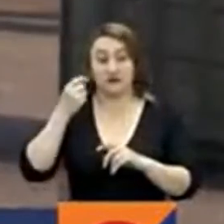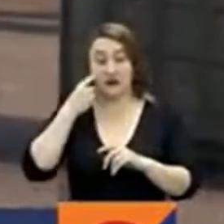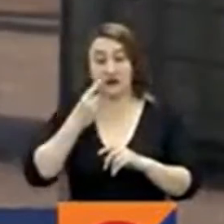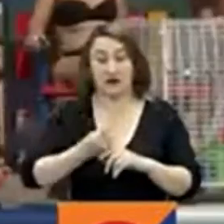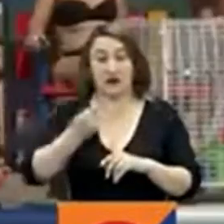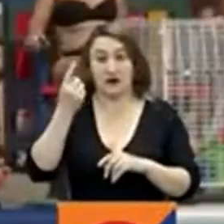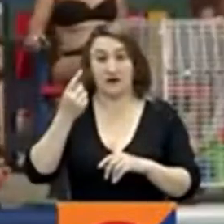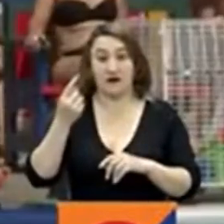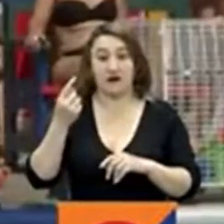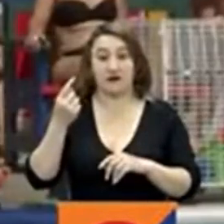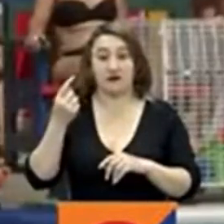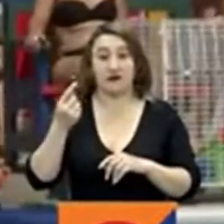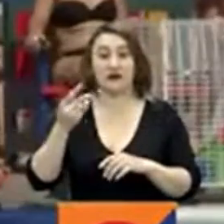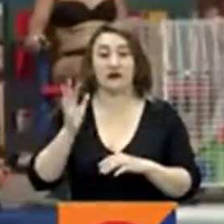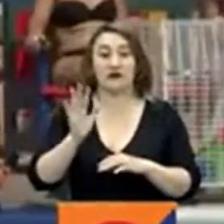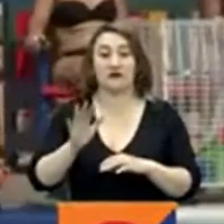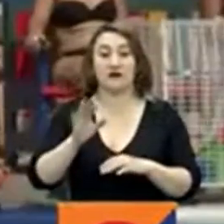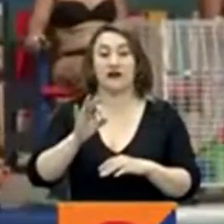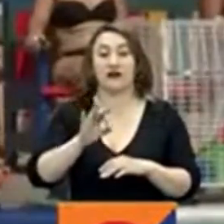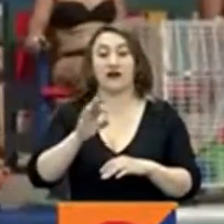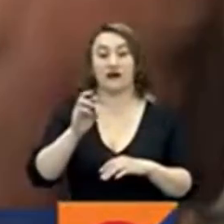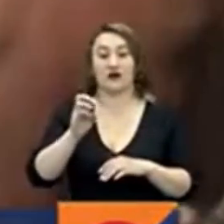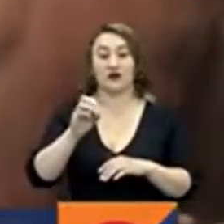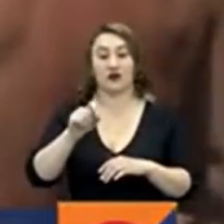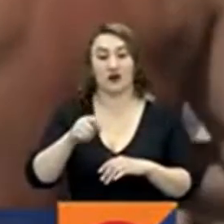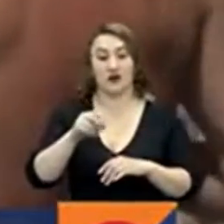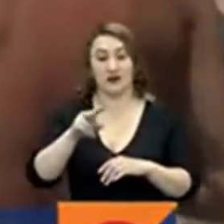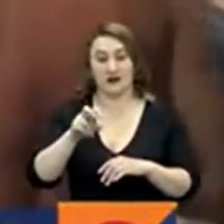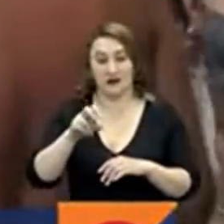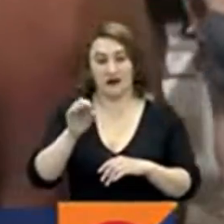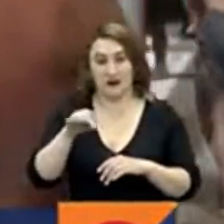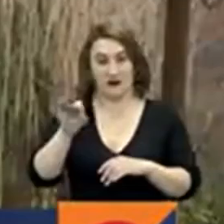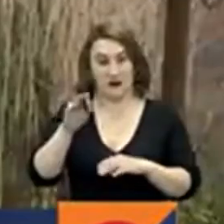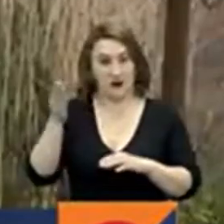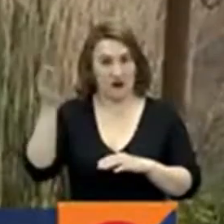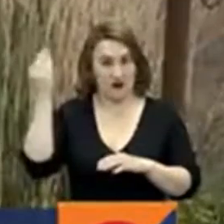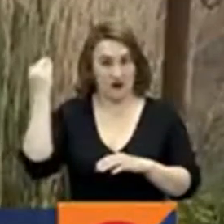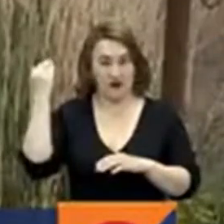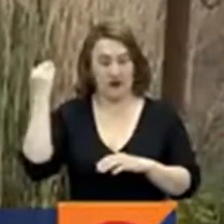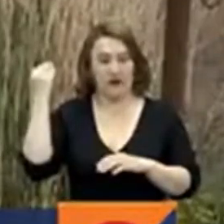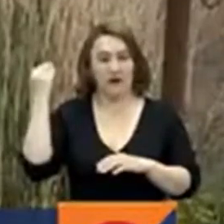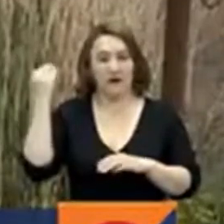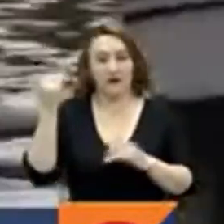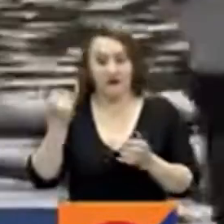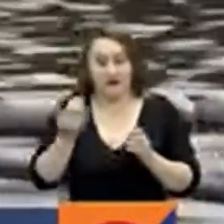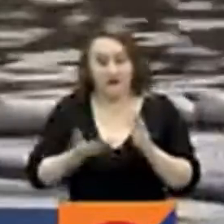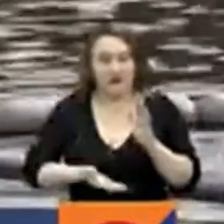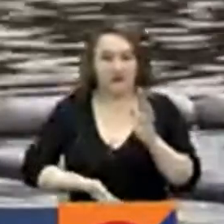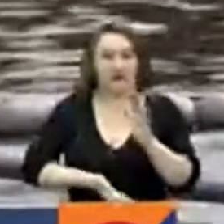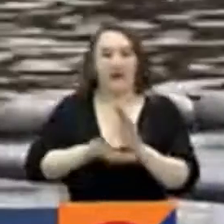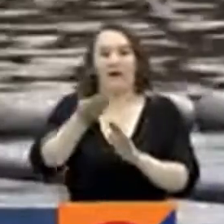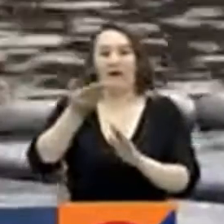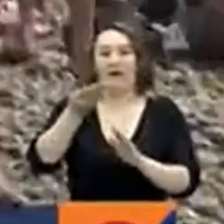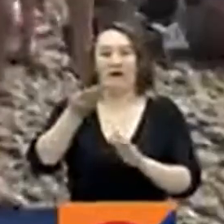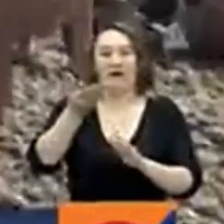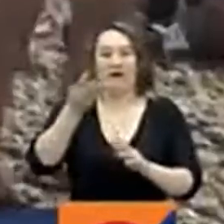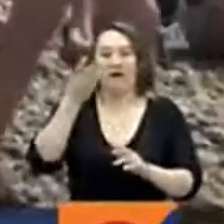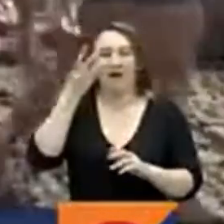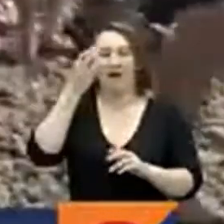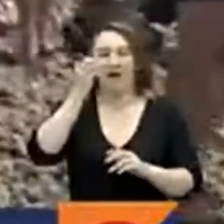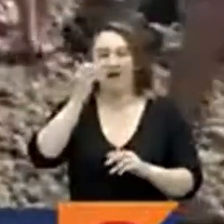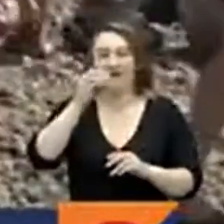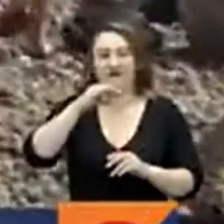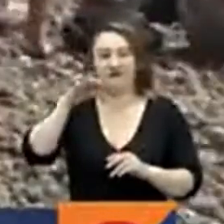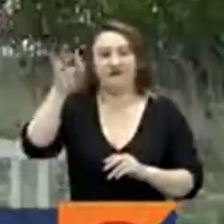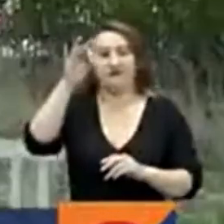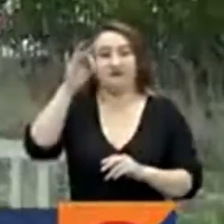se alejó y de lejos de los 38,7 grados de su anterior día más caluroso, y en el a veces gélido país así se vieron los